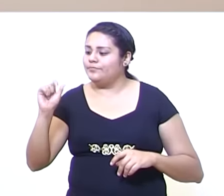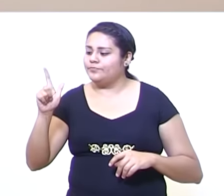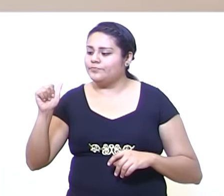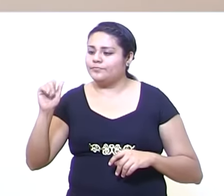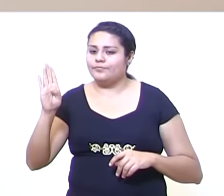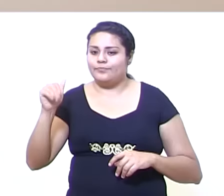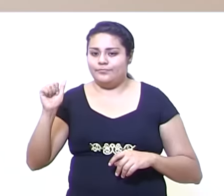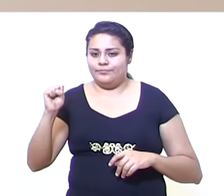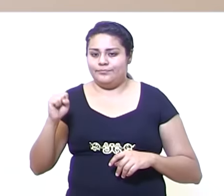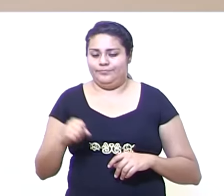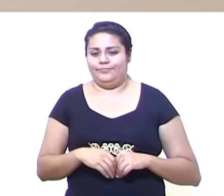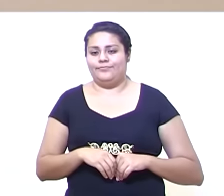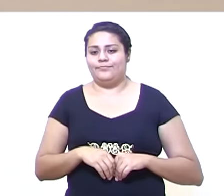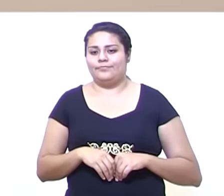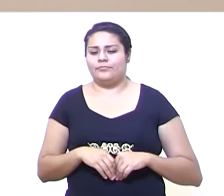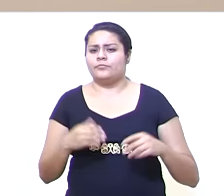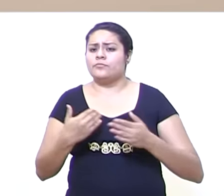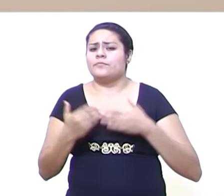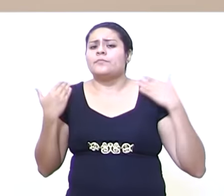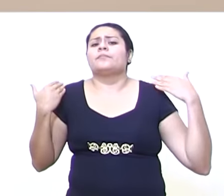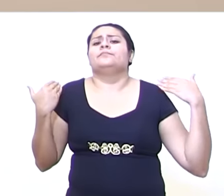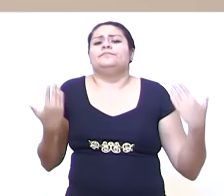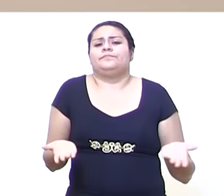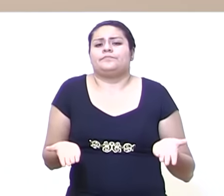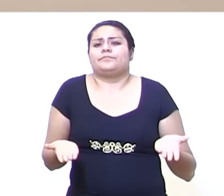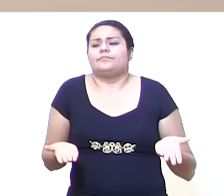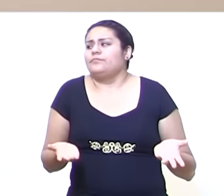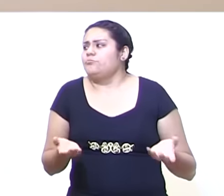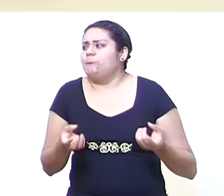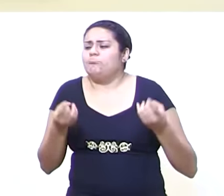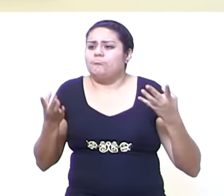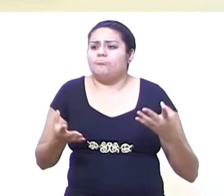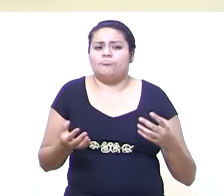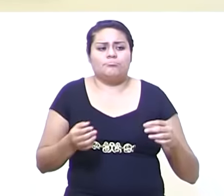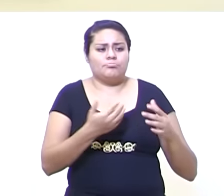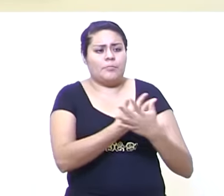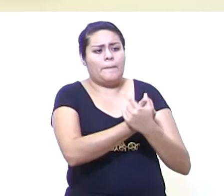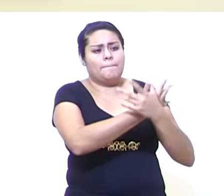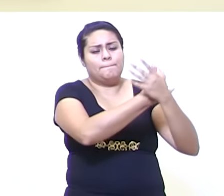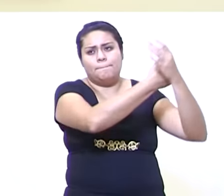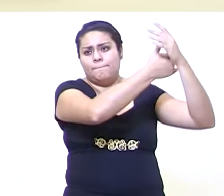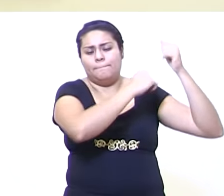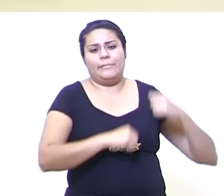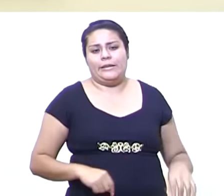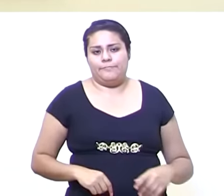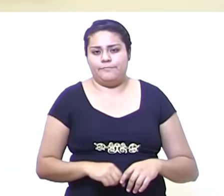Bueno, y ahora cuando lo decimos, mariposa,